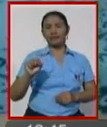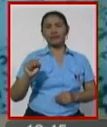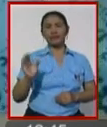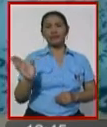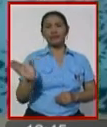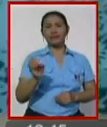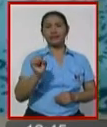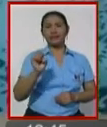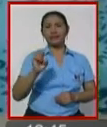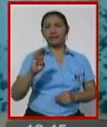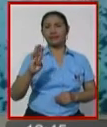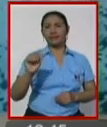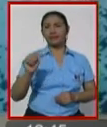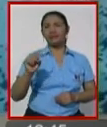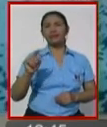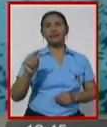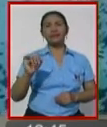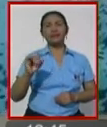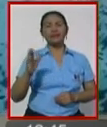Sebastián,